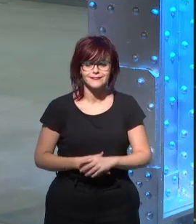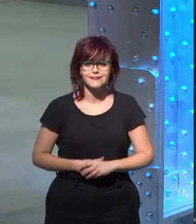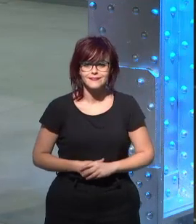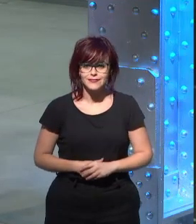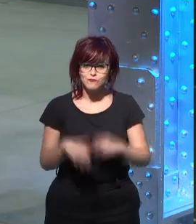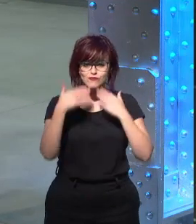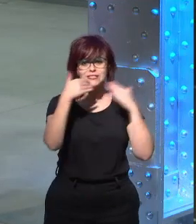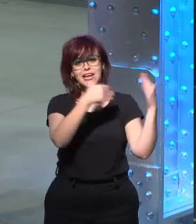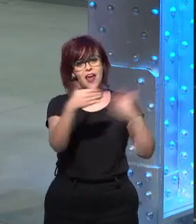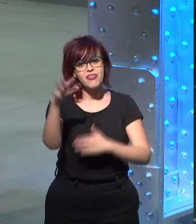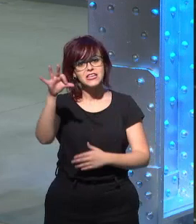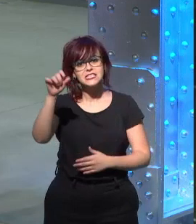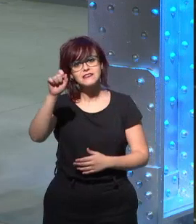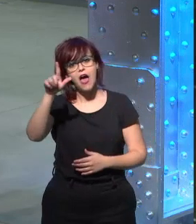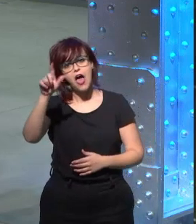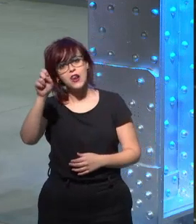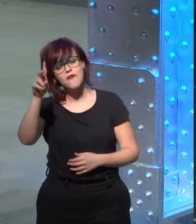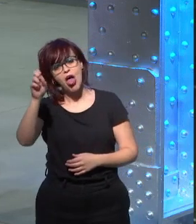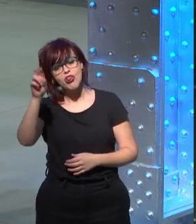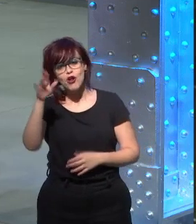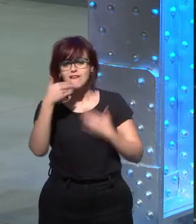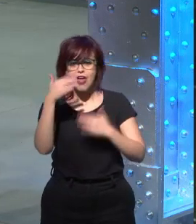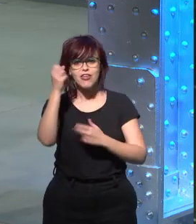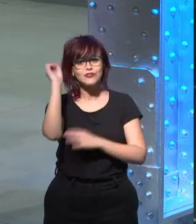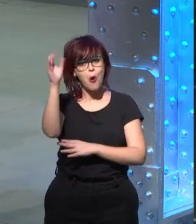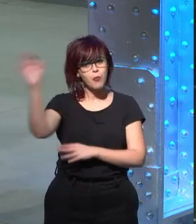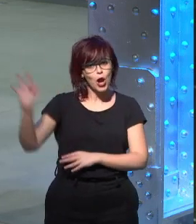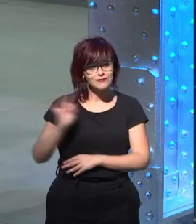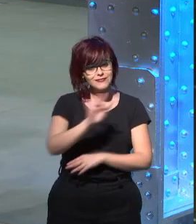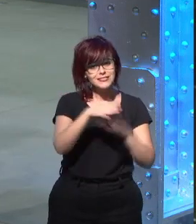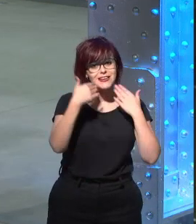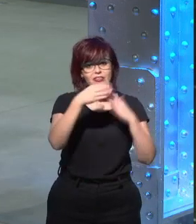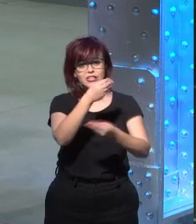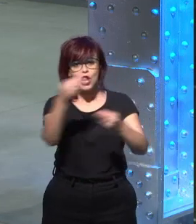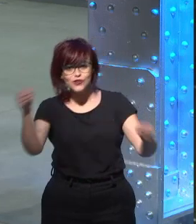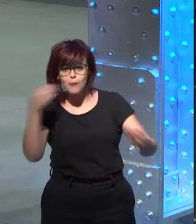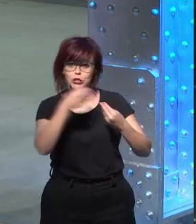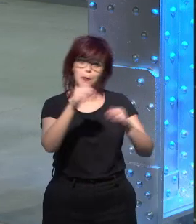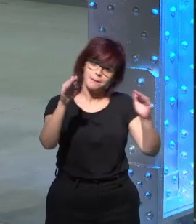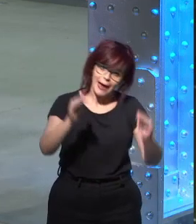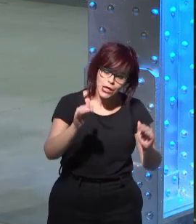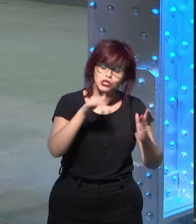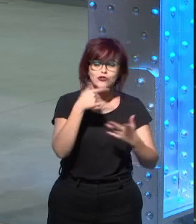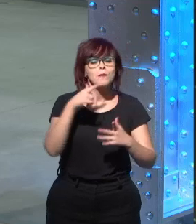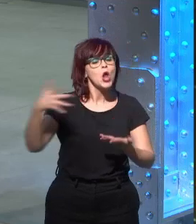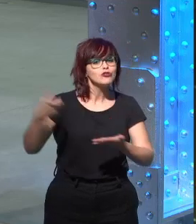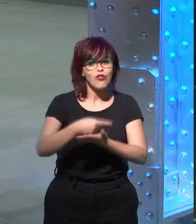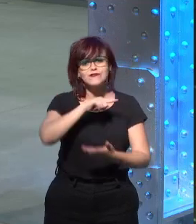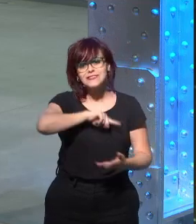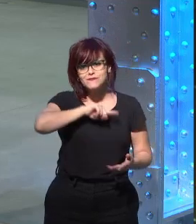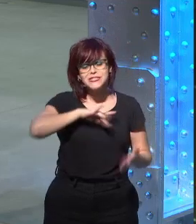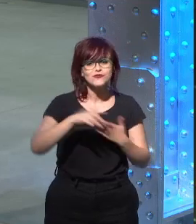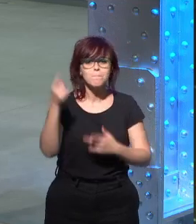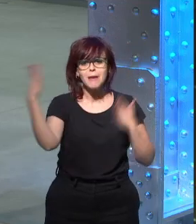Bueno, muchas gracias, Salvador, muchas gracias a todos los ponentes, gracias a todos vosotros, a los jóvenes, a los no tan jóvenes, pero todos con espíritu millennial,